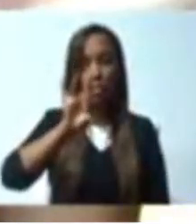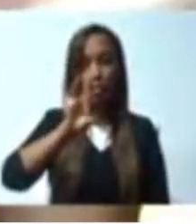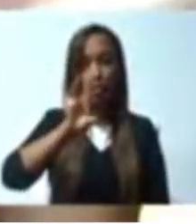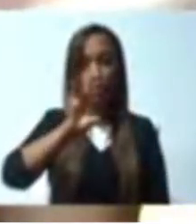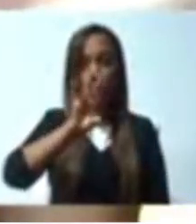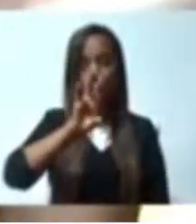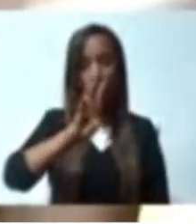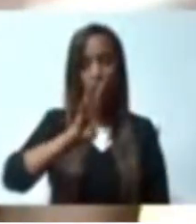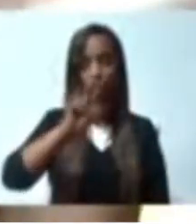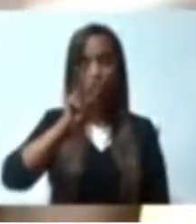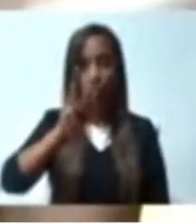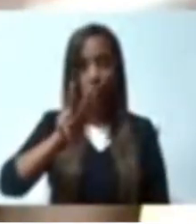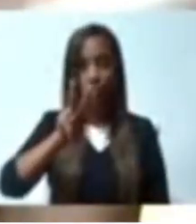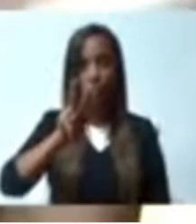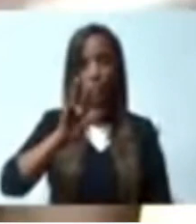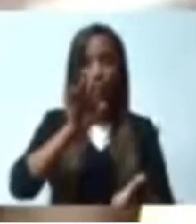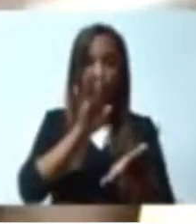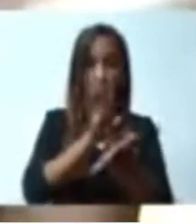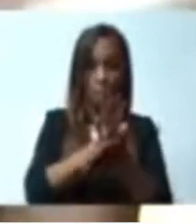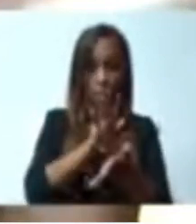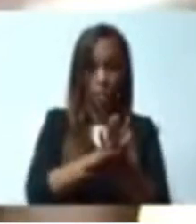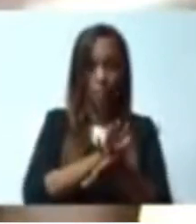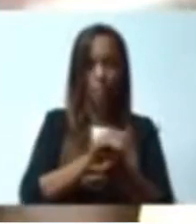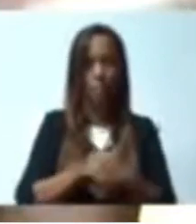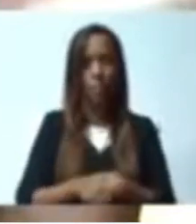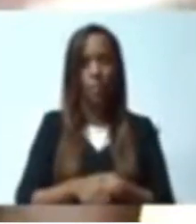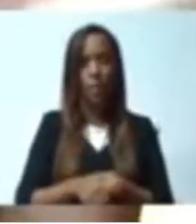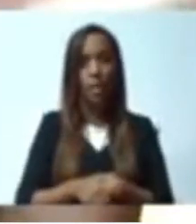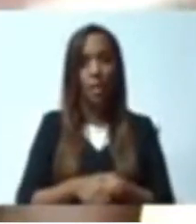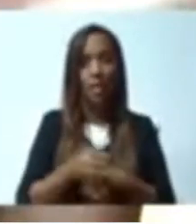por los temas y vinimos a tomarlo en consideración hoy mismo.